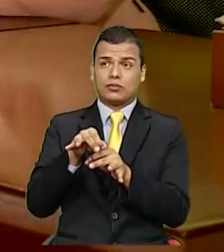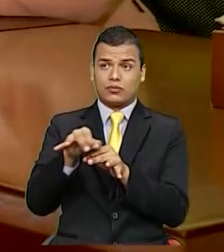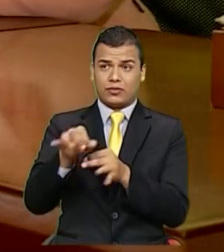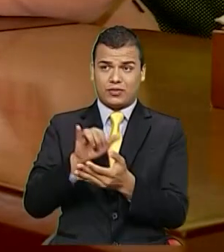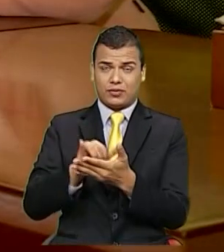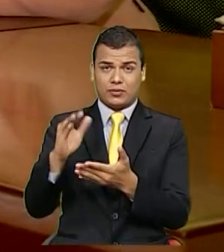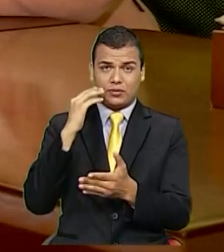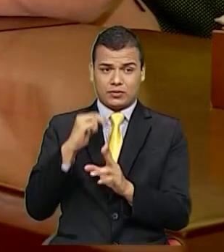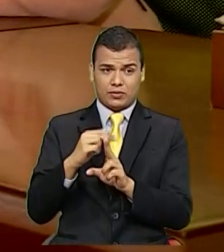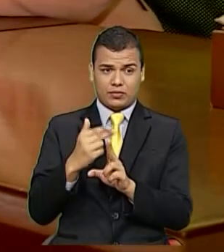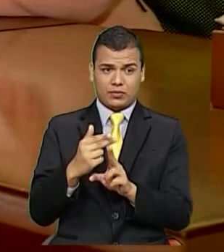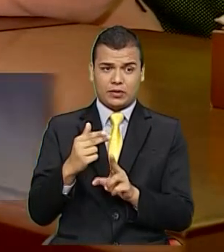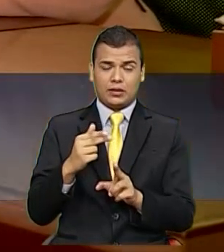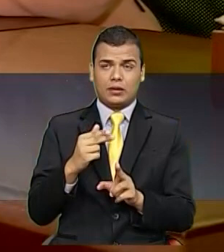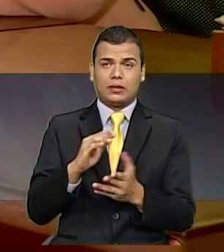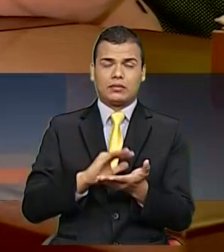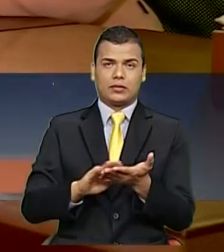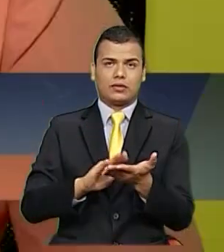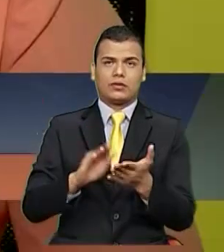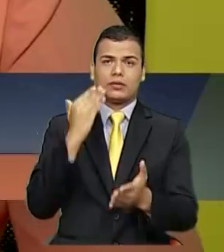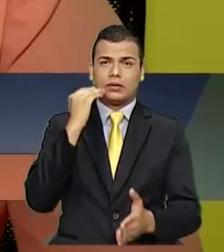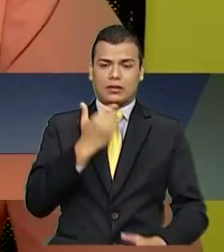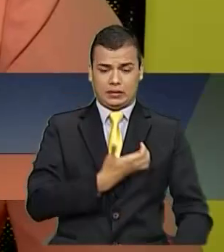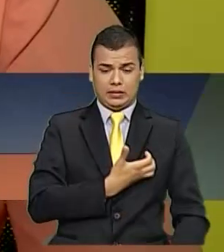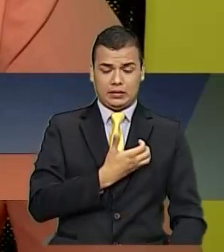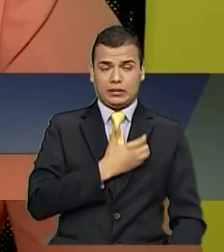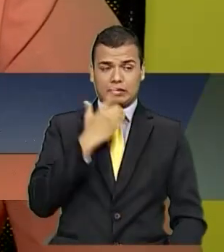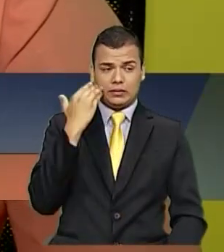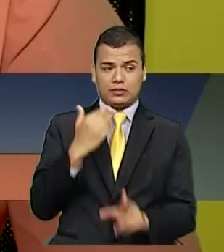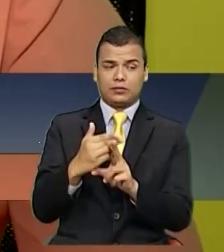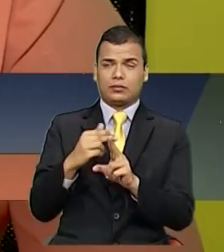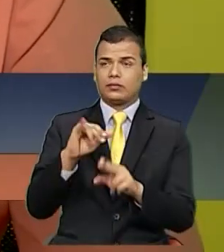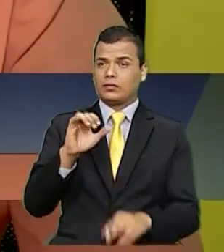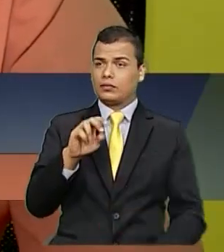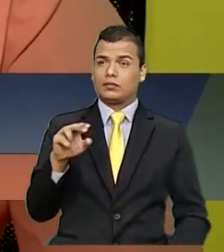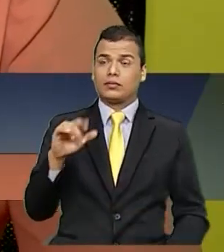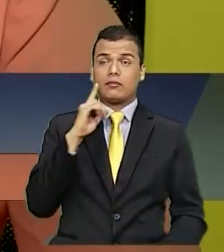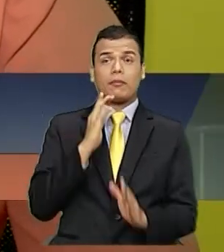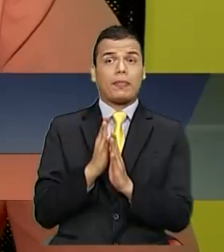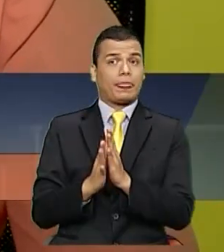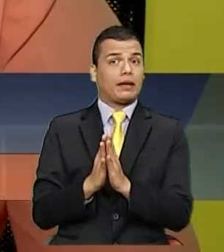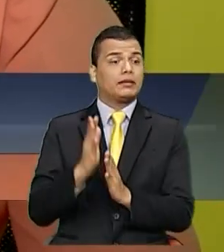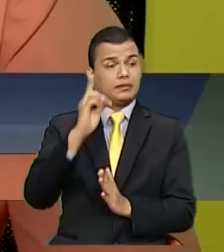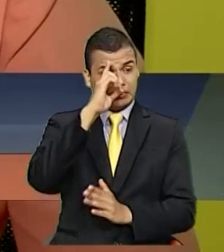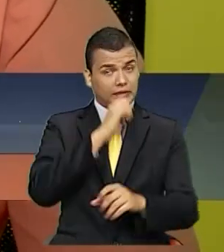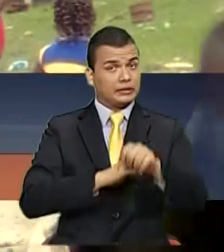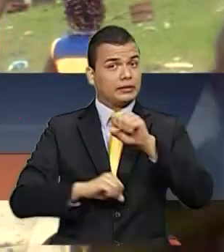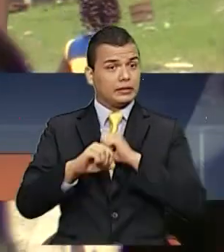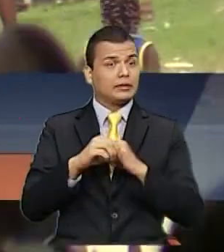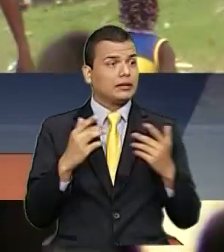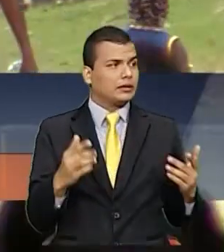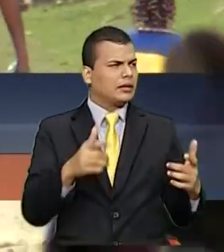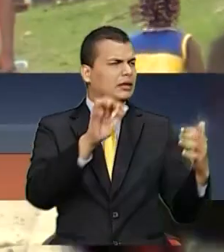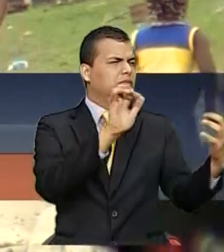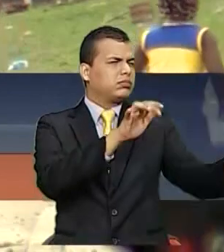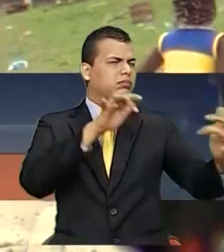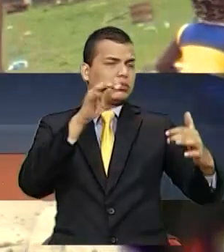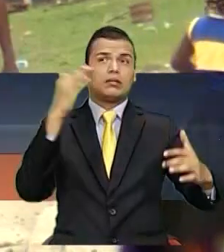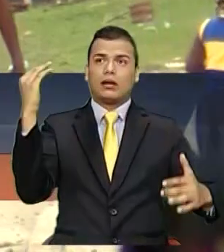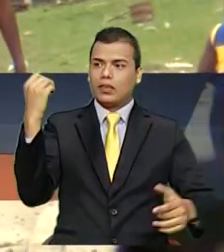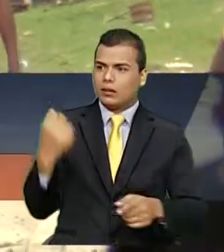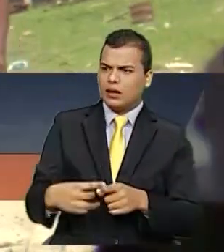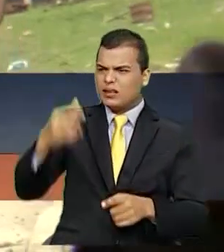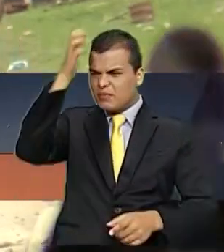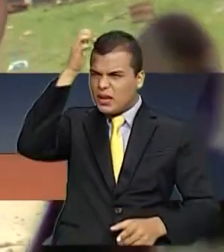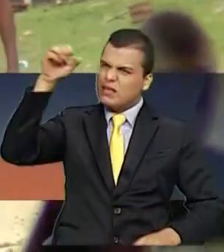población, Jenny Nair Gómez, se muestra preocupada. Empezaron confrontándose con piedras, hoy ya se están confrontando con las balas. Un lapso de 15 días